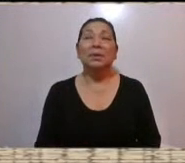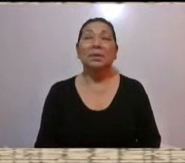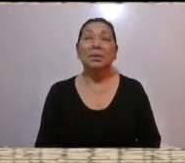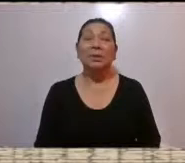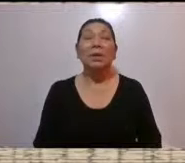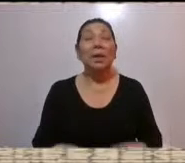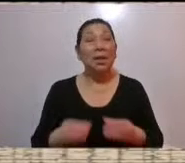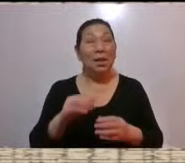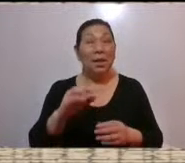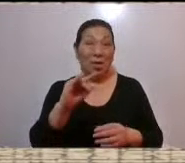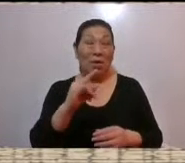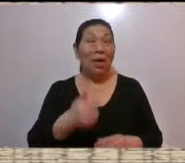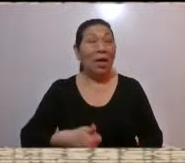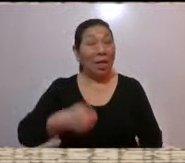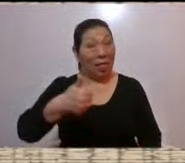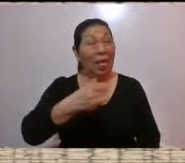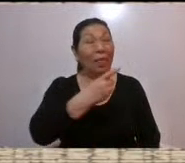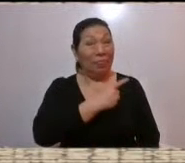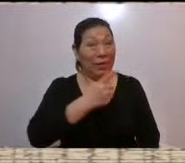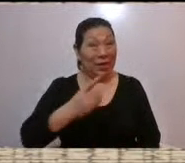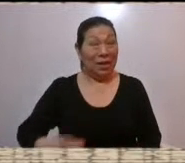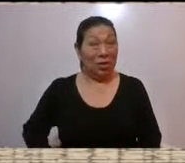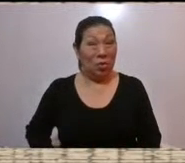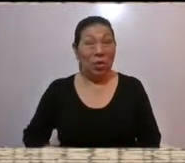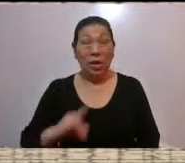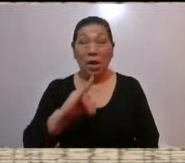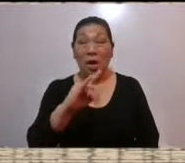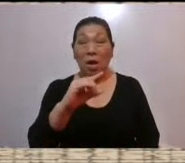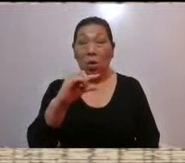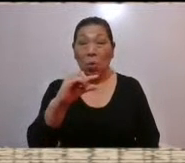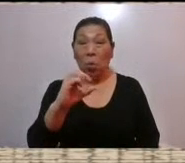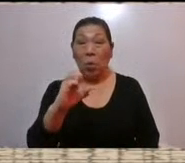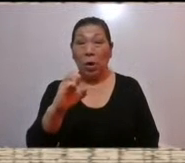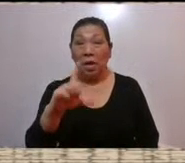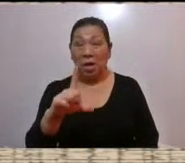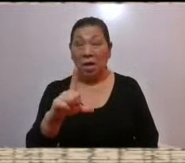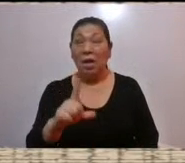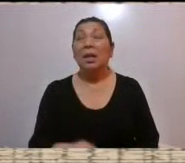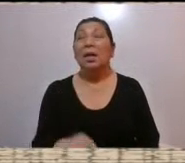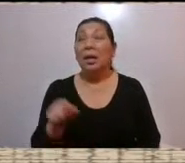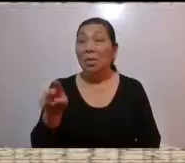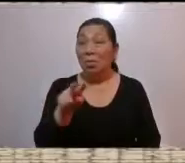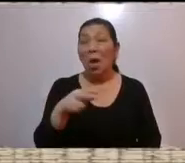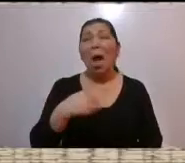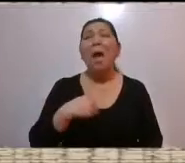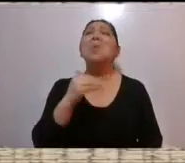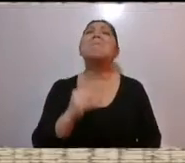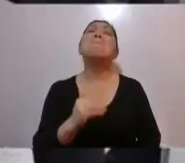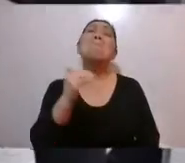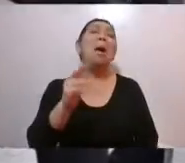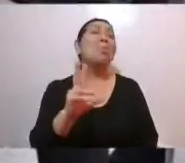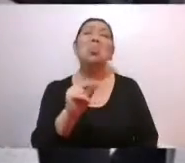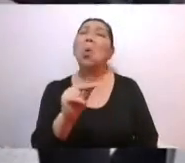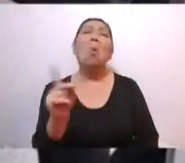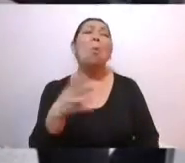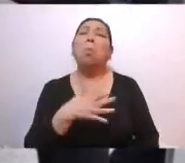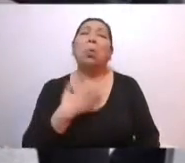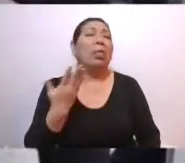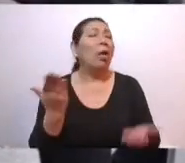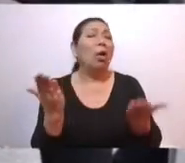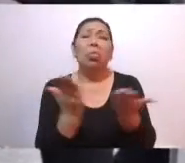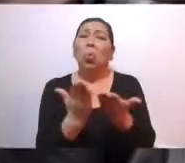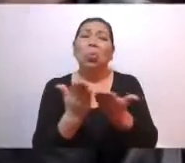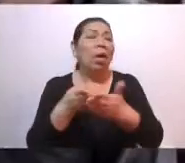adujeron los miembros de la UGEL, el director de la UGEL de Utcubamba, básicamente, fue que estas personas ya eran mayores de edad y no